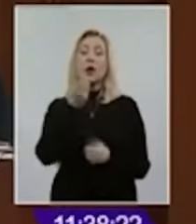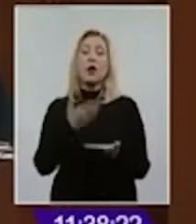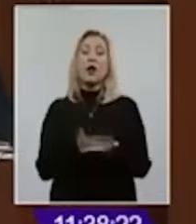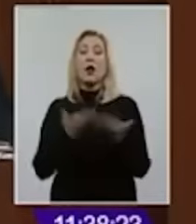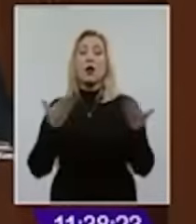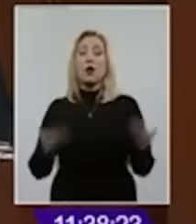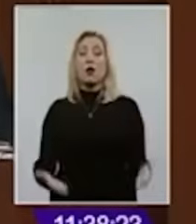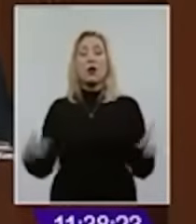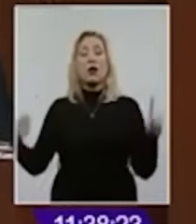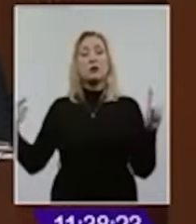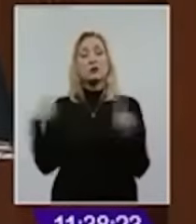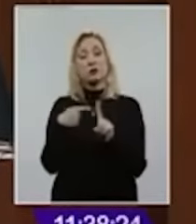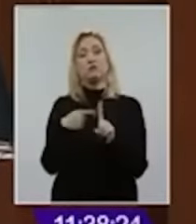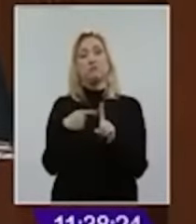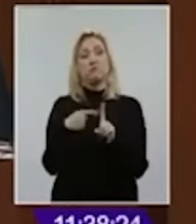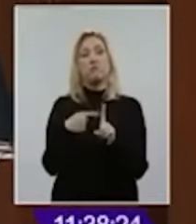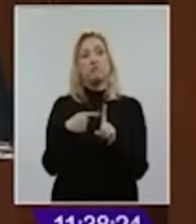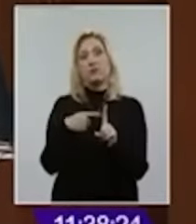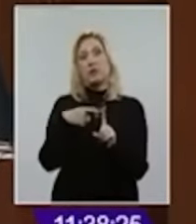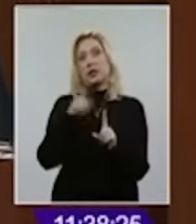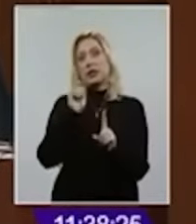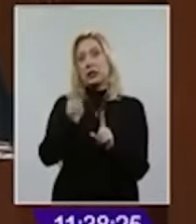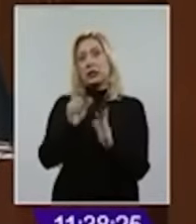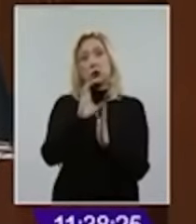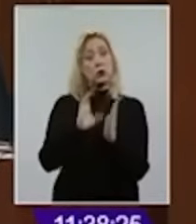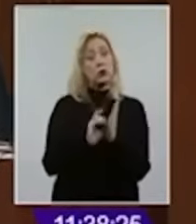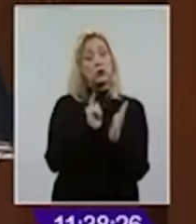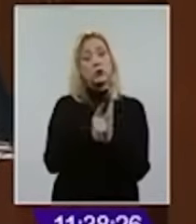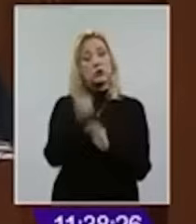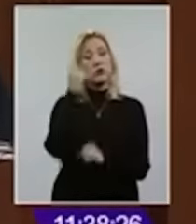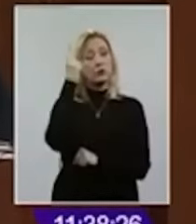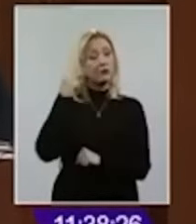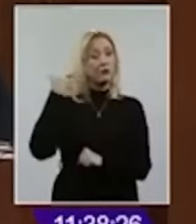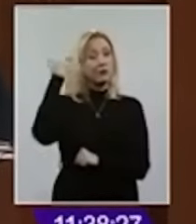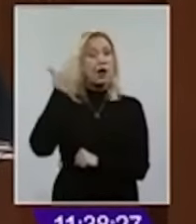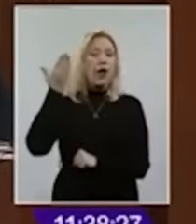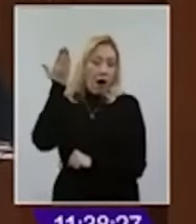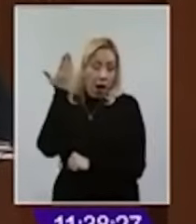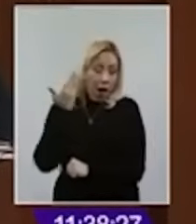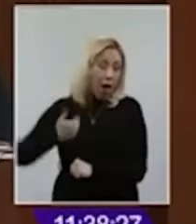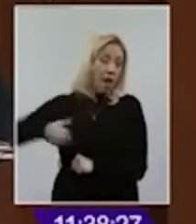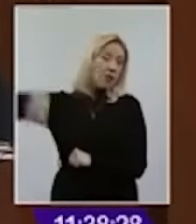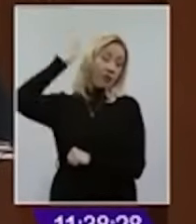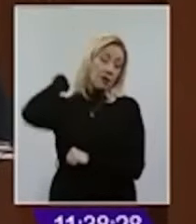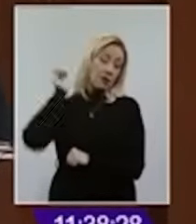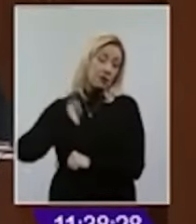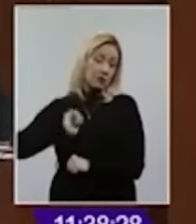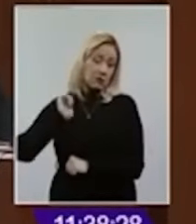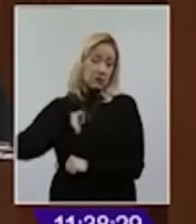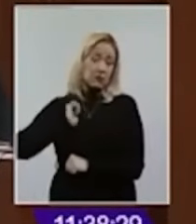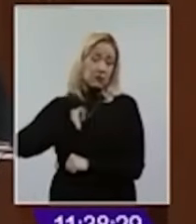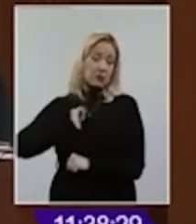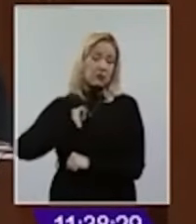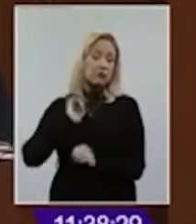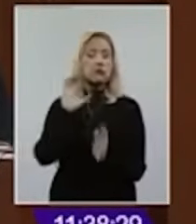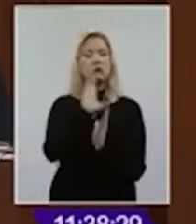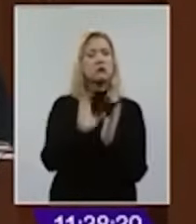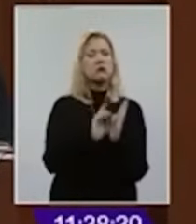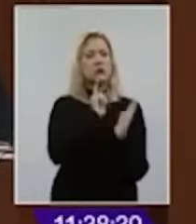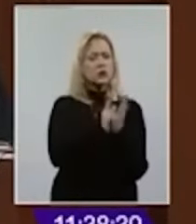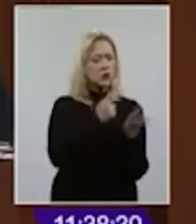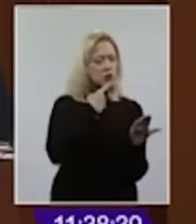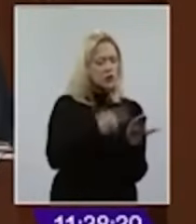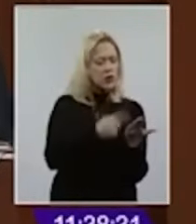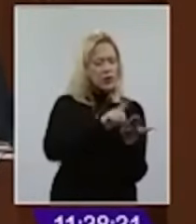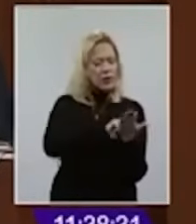de nuestro derecho constitucional. En otros tiempos se sabía que el reconocimiento constitucional de derechos no